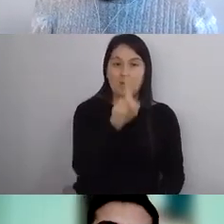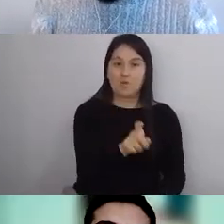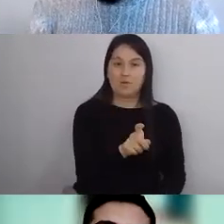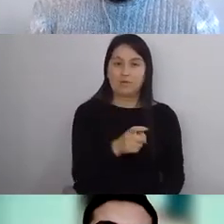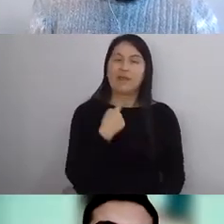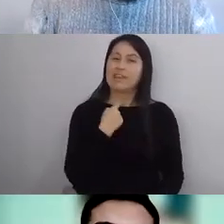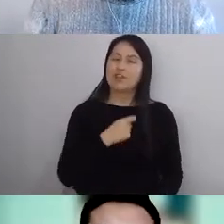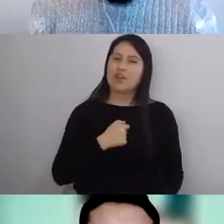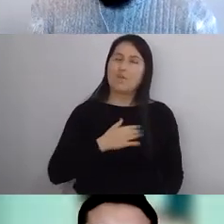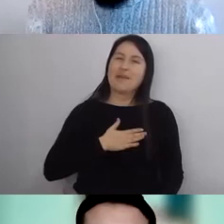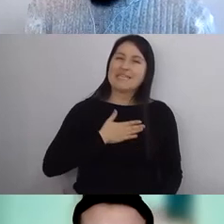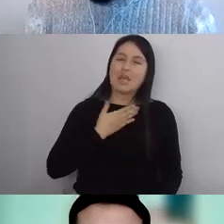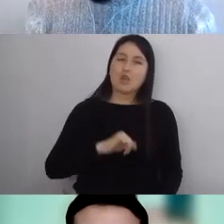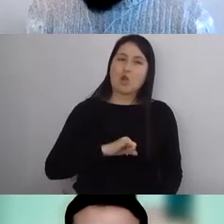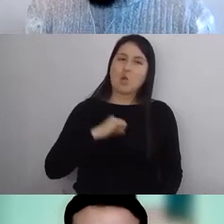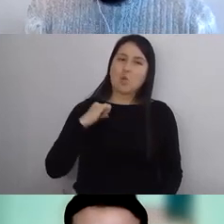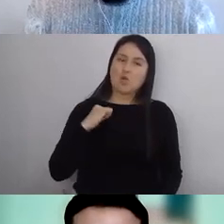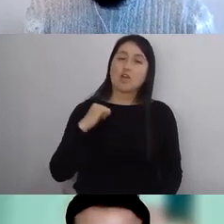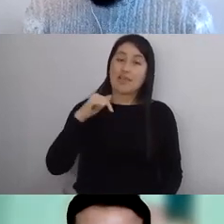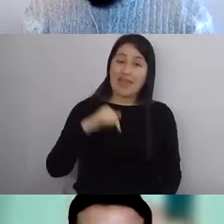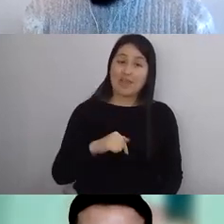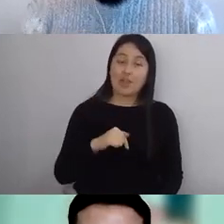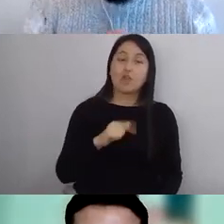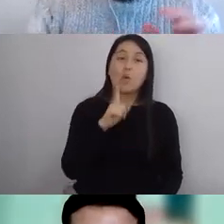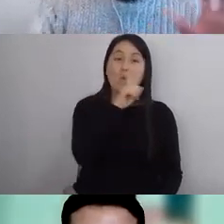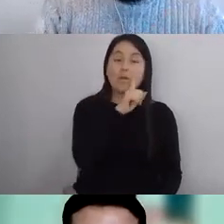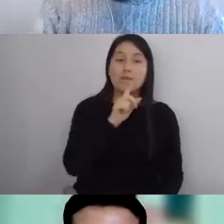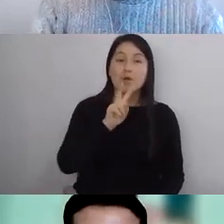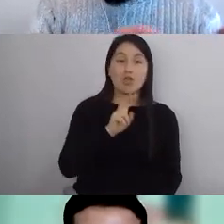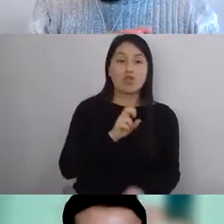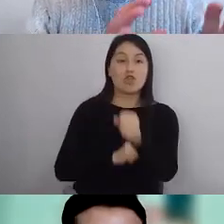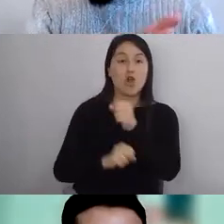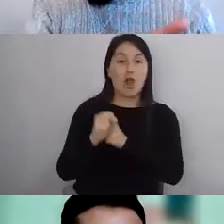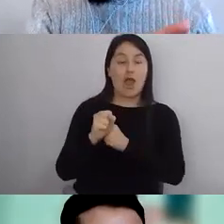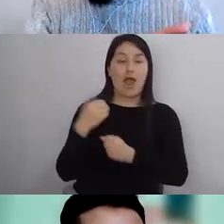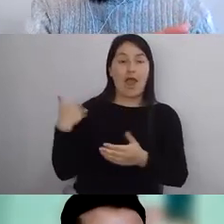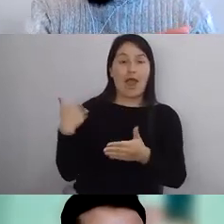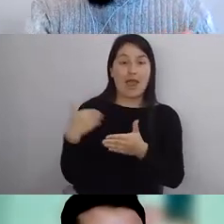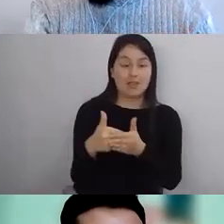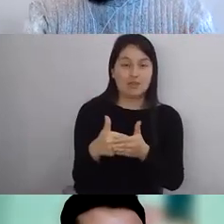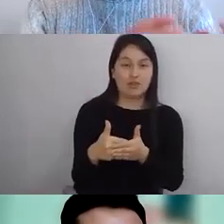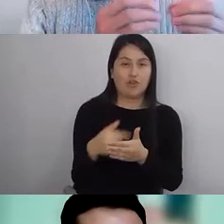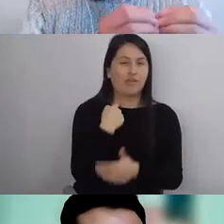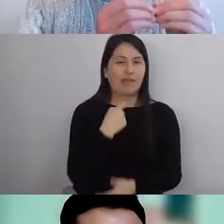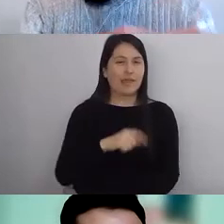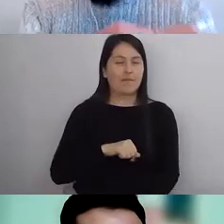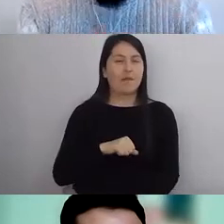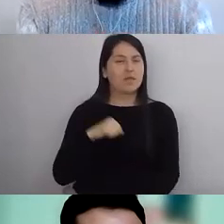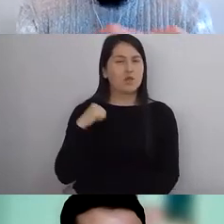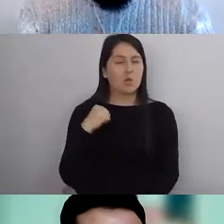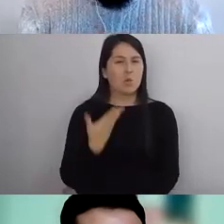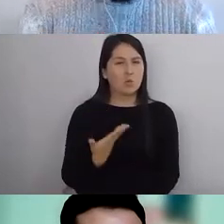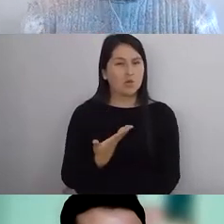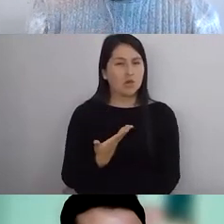siento orgulloso u orgullosa en estos 2 últimos años? Ahí nos remitimos a estos 2 últimos años que yo le digo. Mientras más